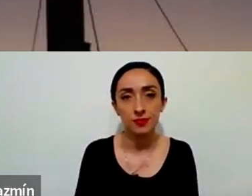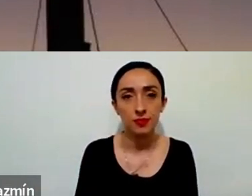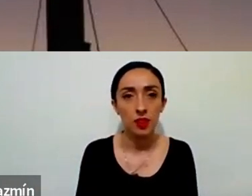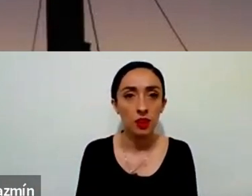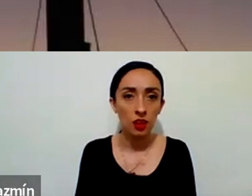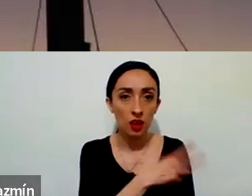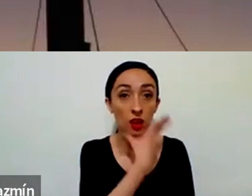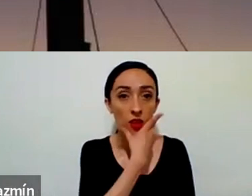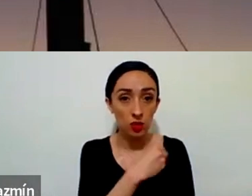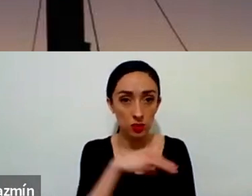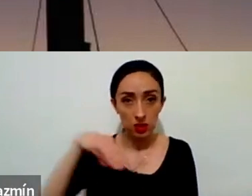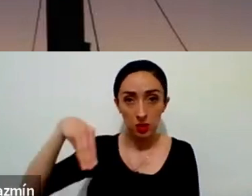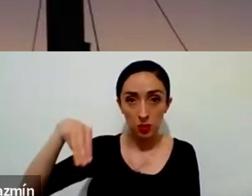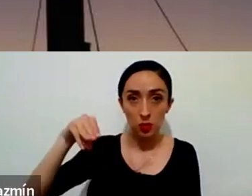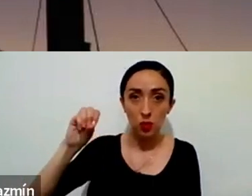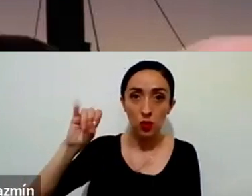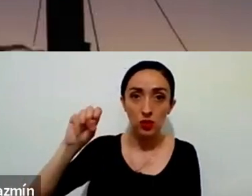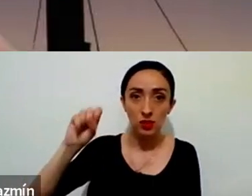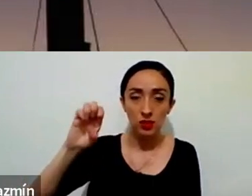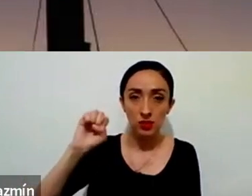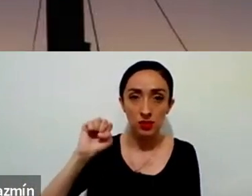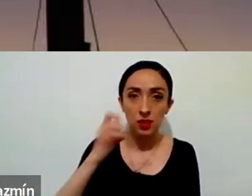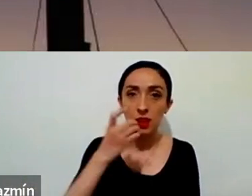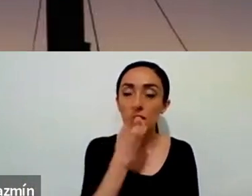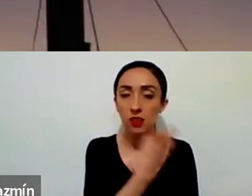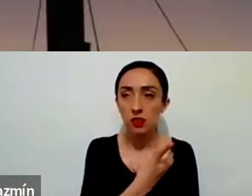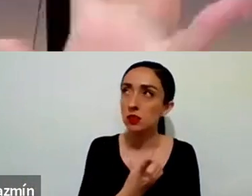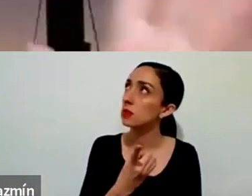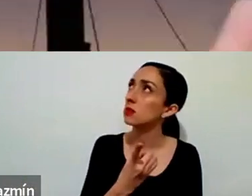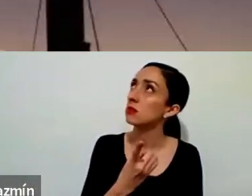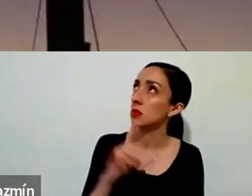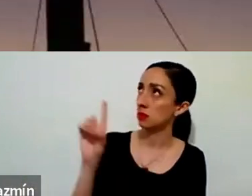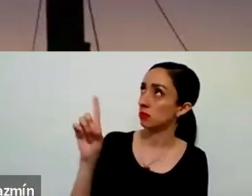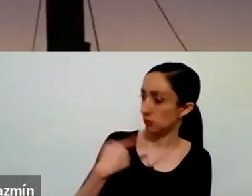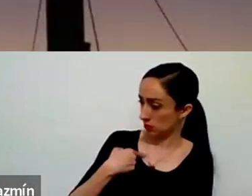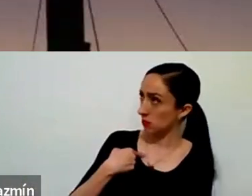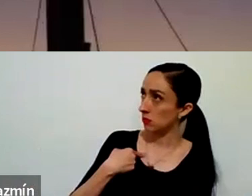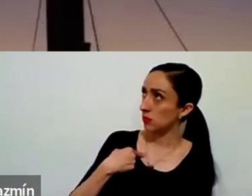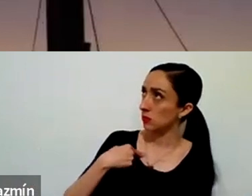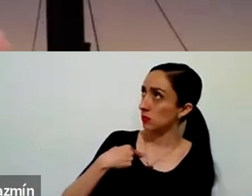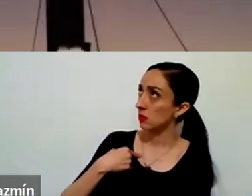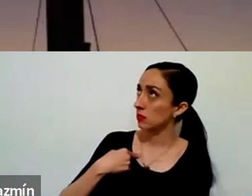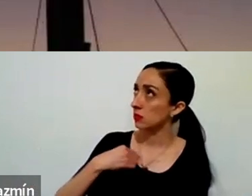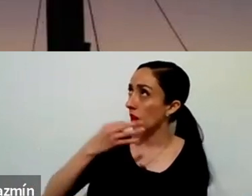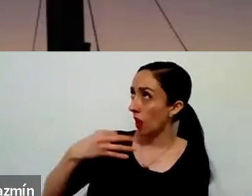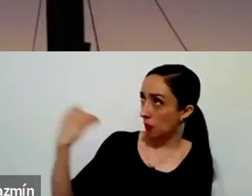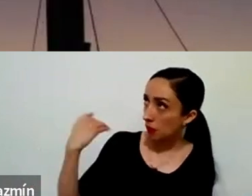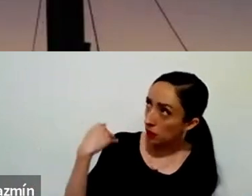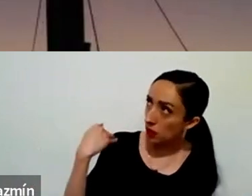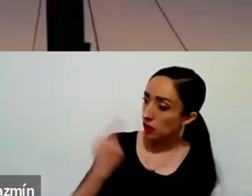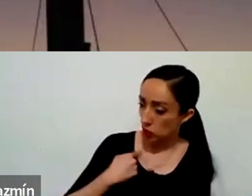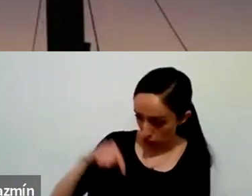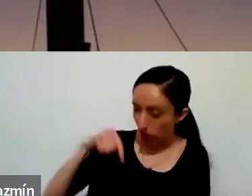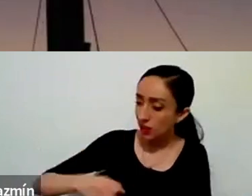estoy. Y asimismo, hermanos y hermanas, han respondido ustedes, estamos acá. Estamos acá con